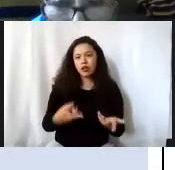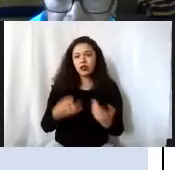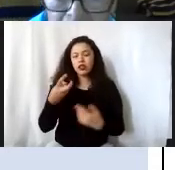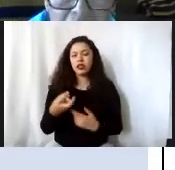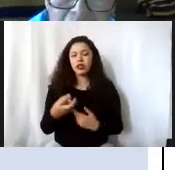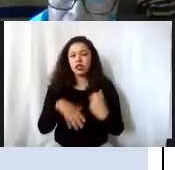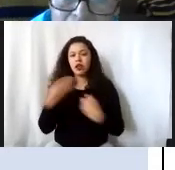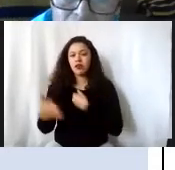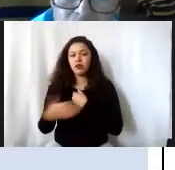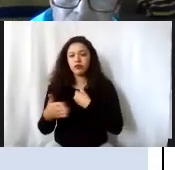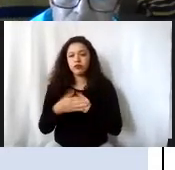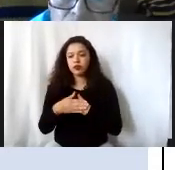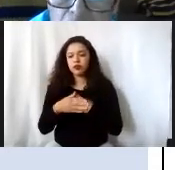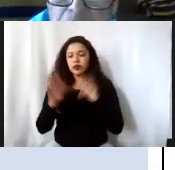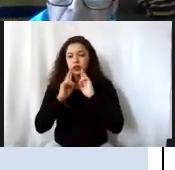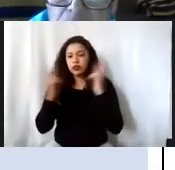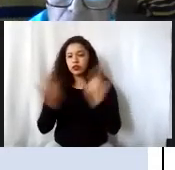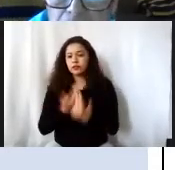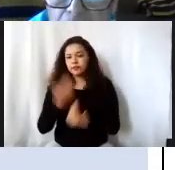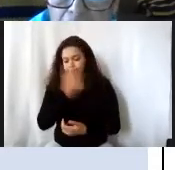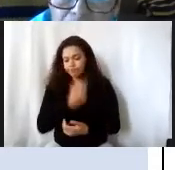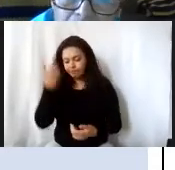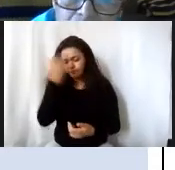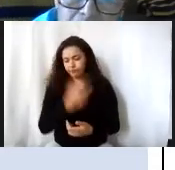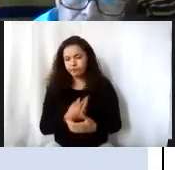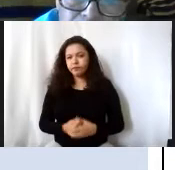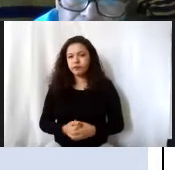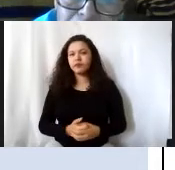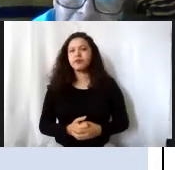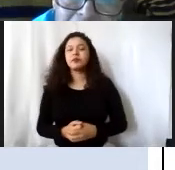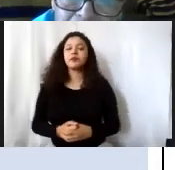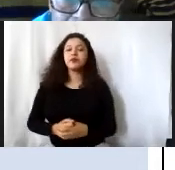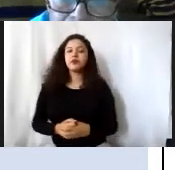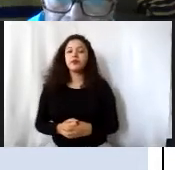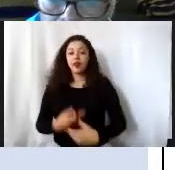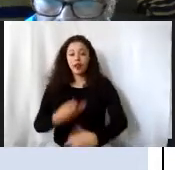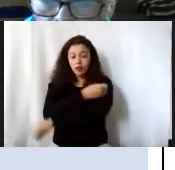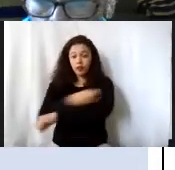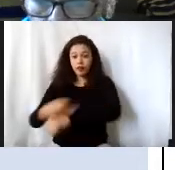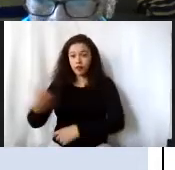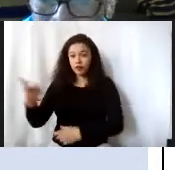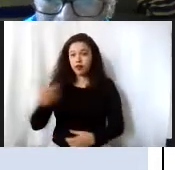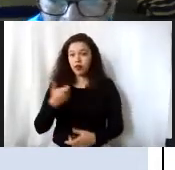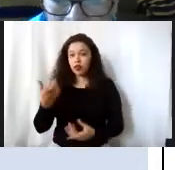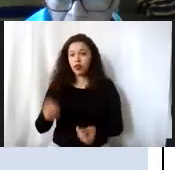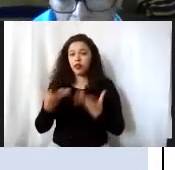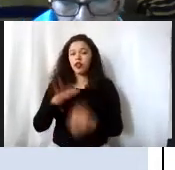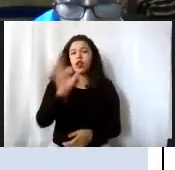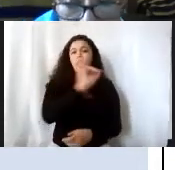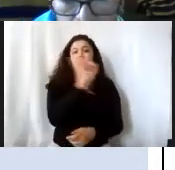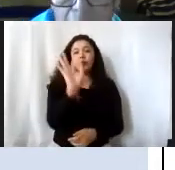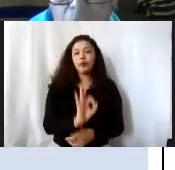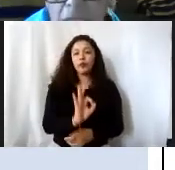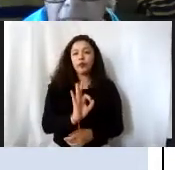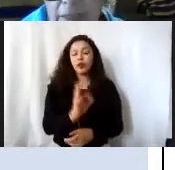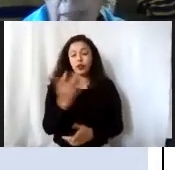la siguiente sesión, ¿no? Y entonces nos habla de ingreso familiar y les da un porcentaje